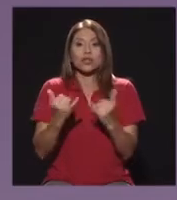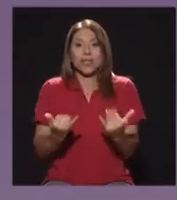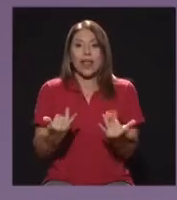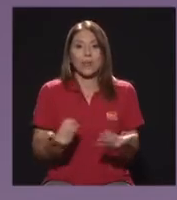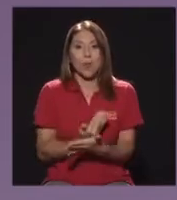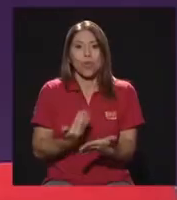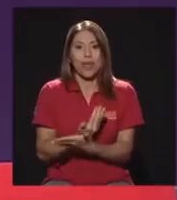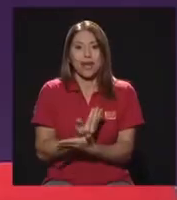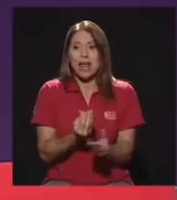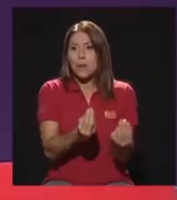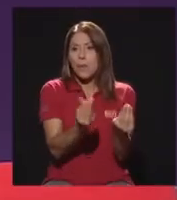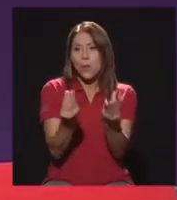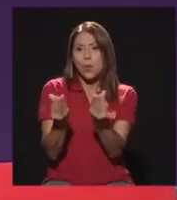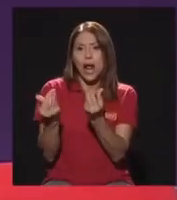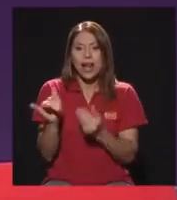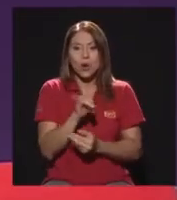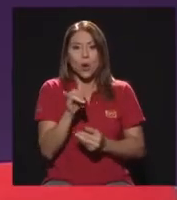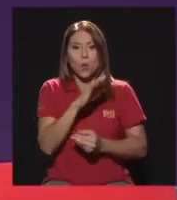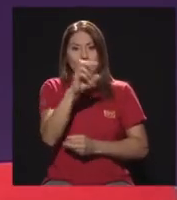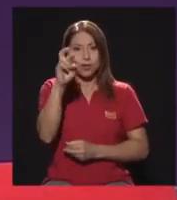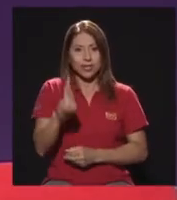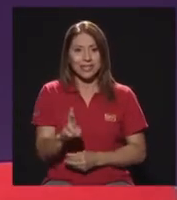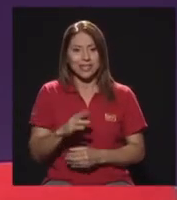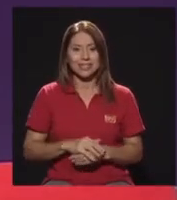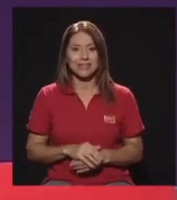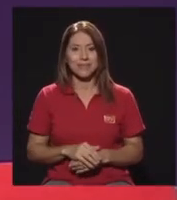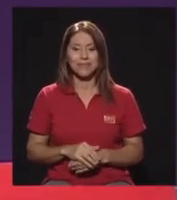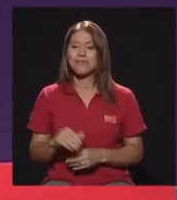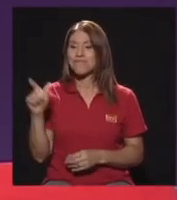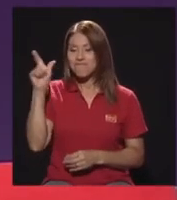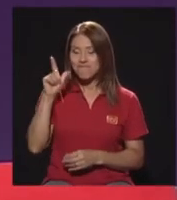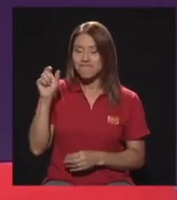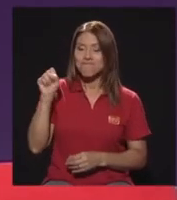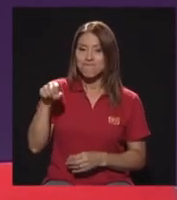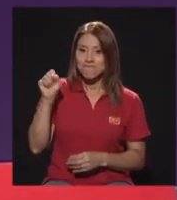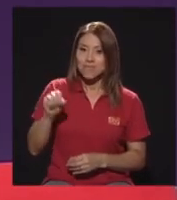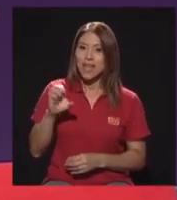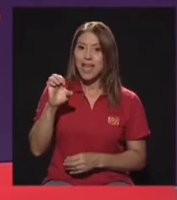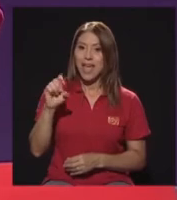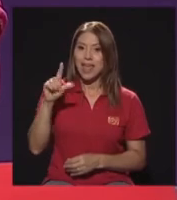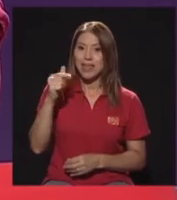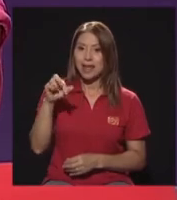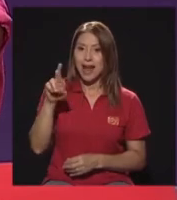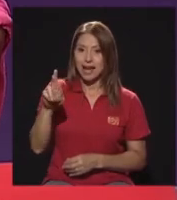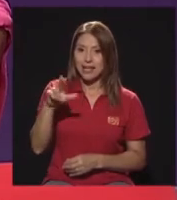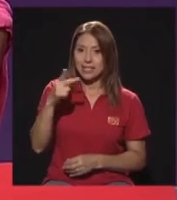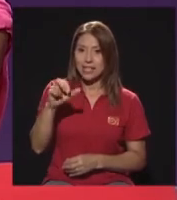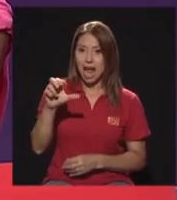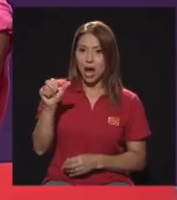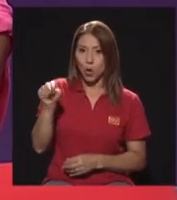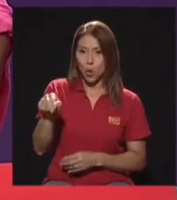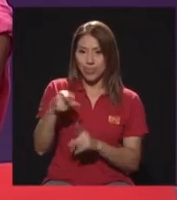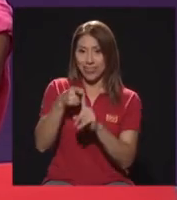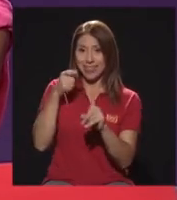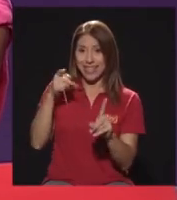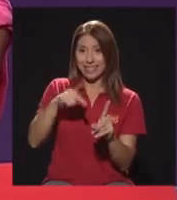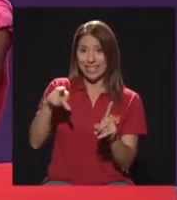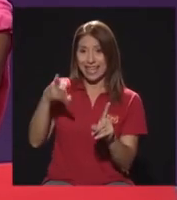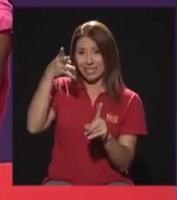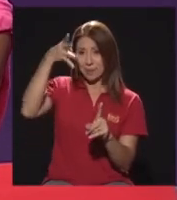costarricense por supuesto don edgar chacón de esparza nos dice que qué opinan ustedes